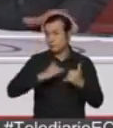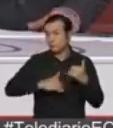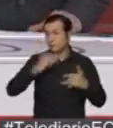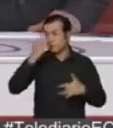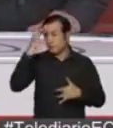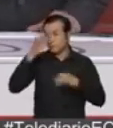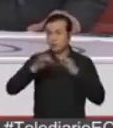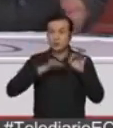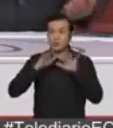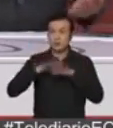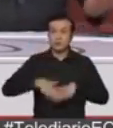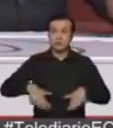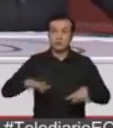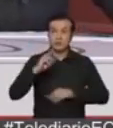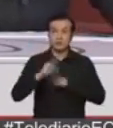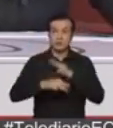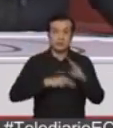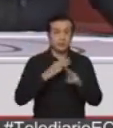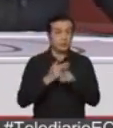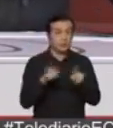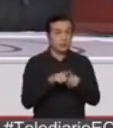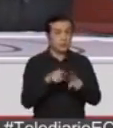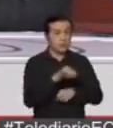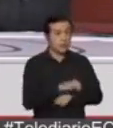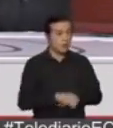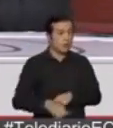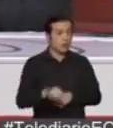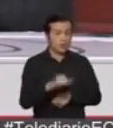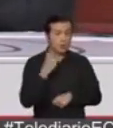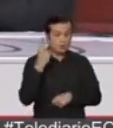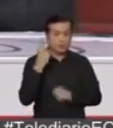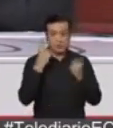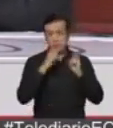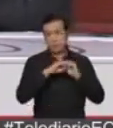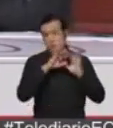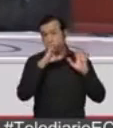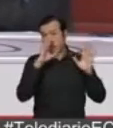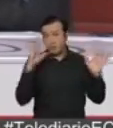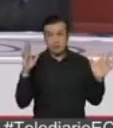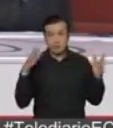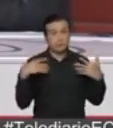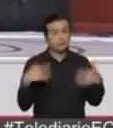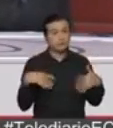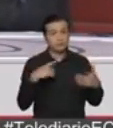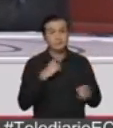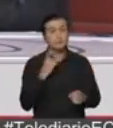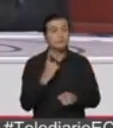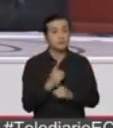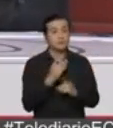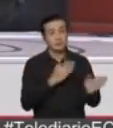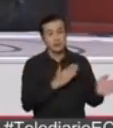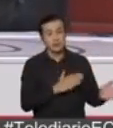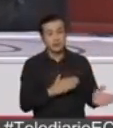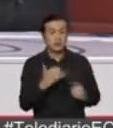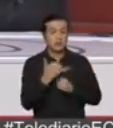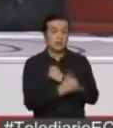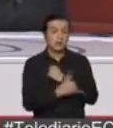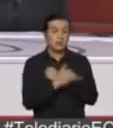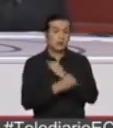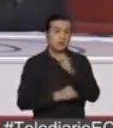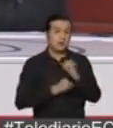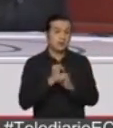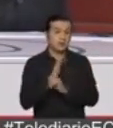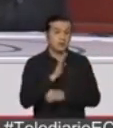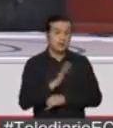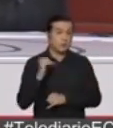que ha afectado a todo el planeta, incluidos nosotros como país. Entendemos esas medidas estrictas que cumplen los países a nivel